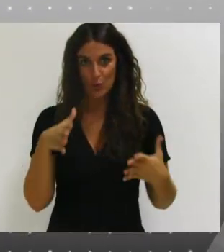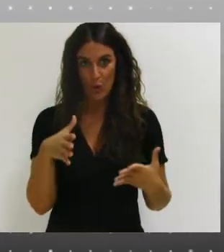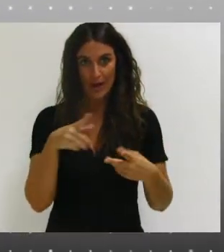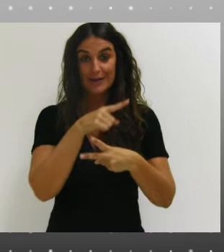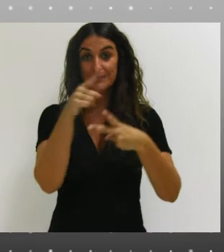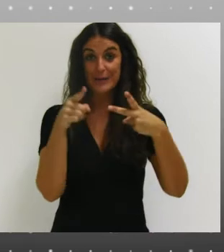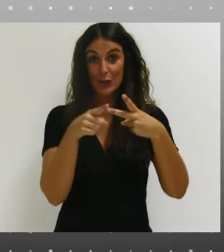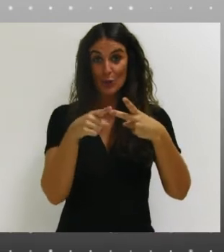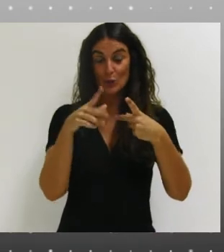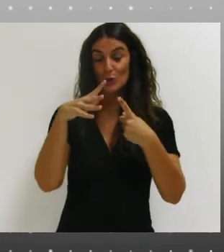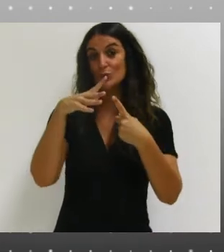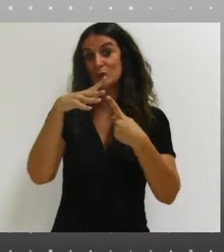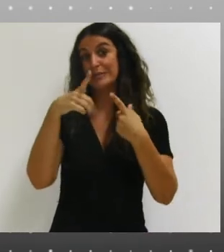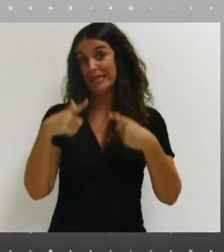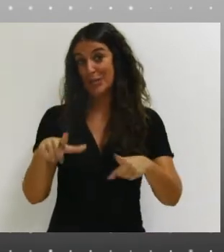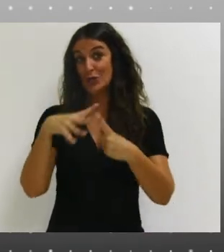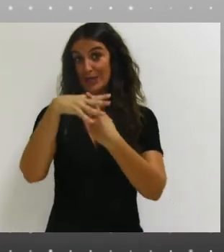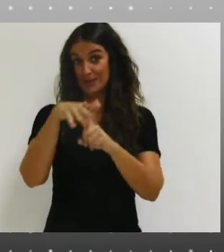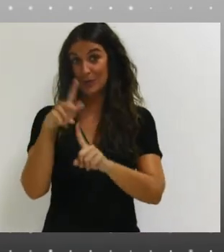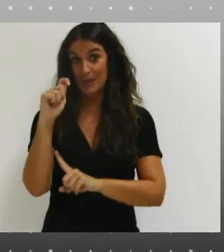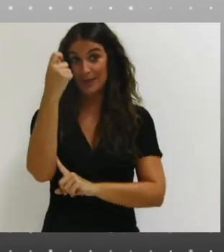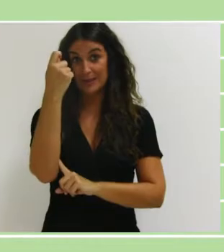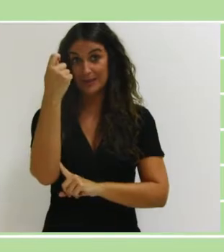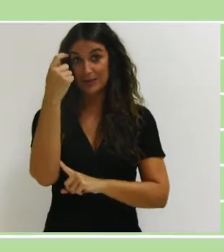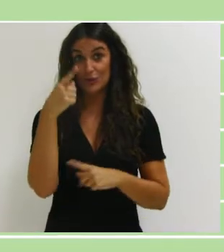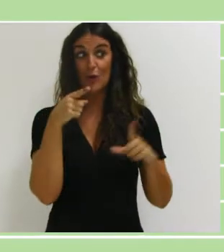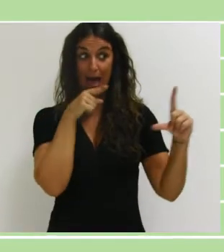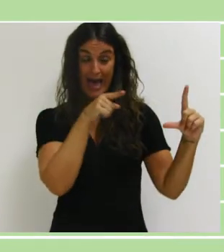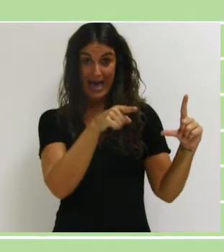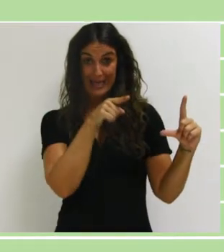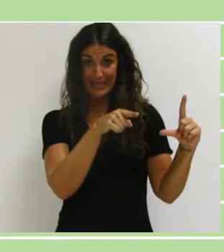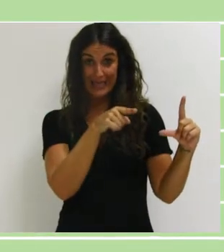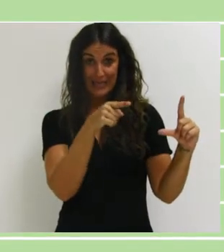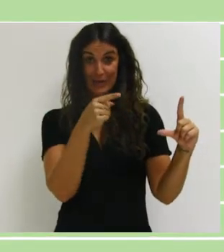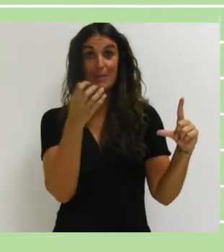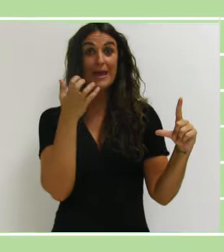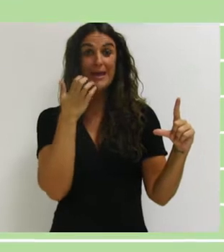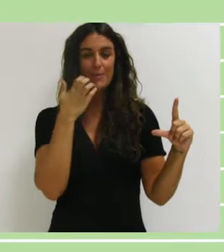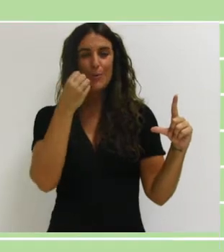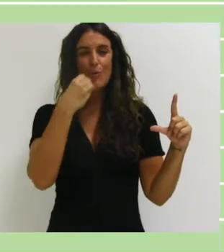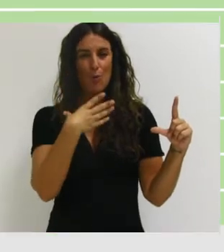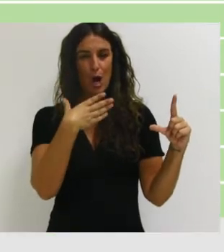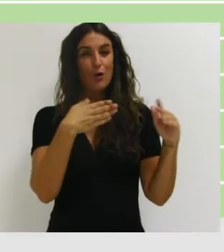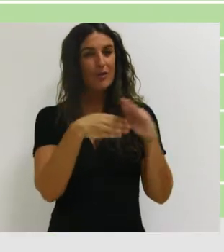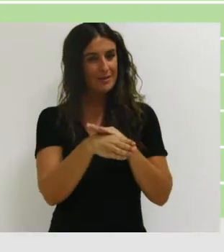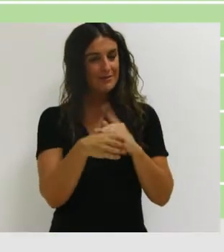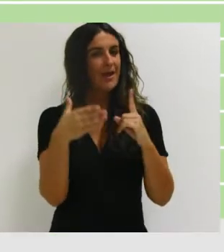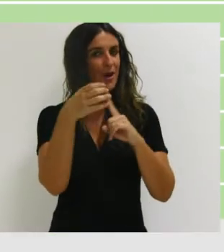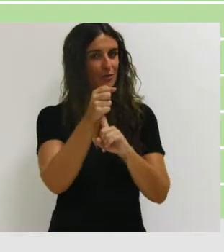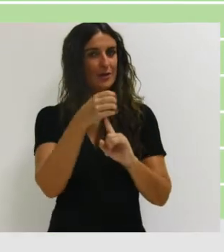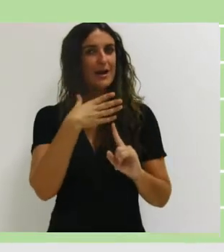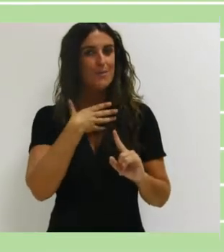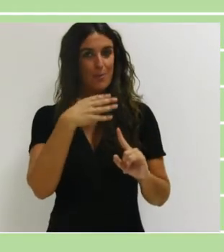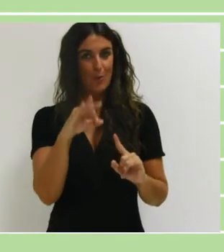2. Sección de casos de éxito. Aquí puedes encontrar buenos ejemplos de accesibilidad. Son